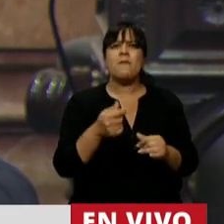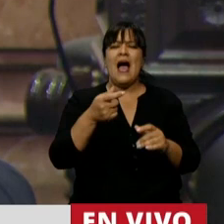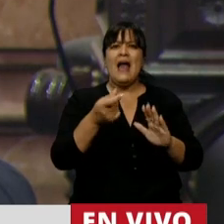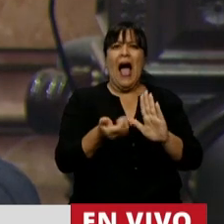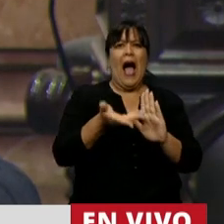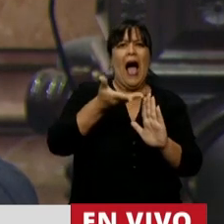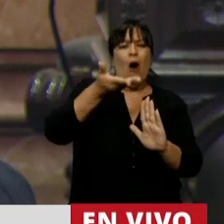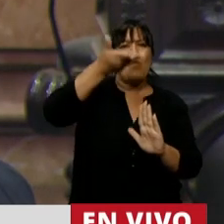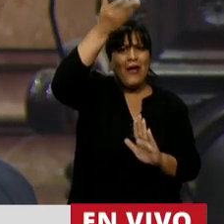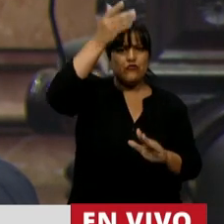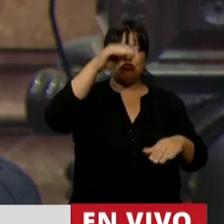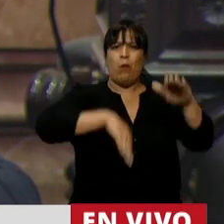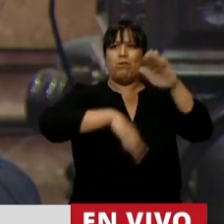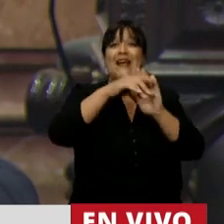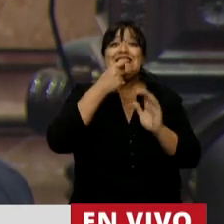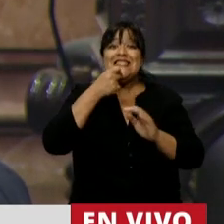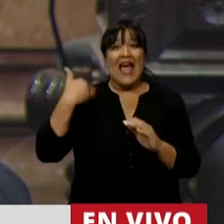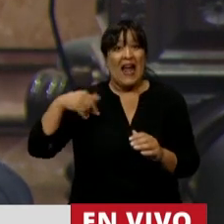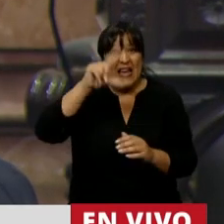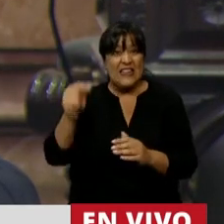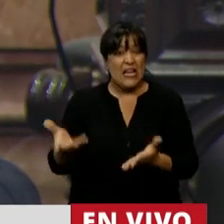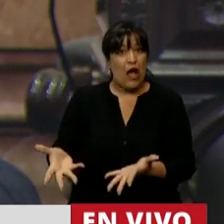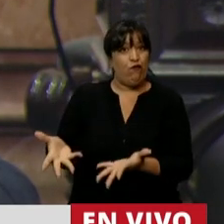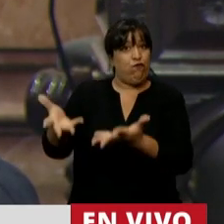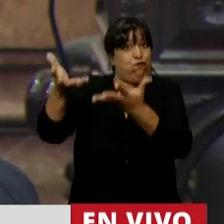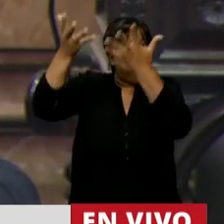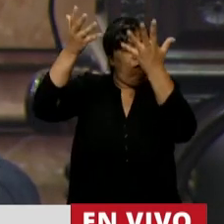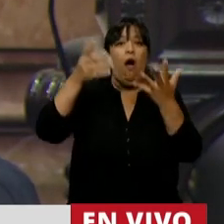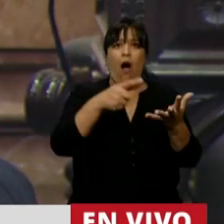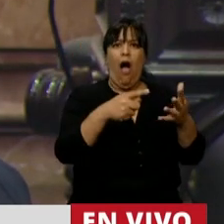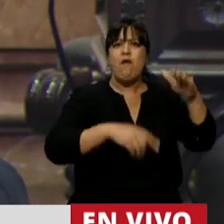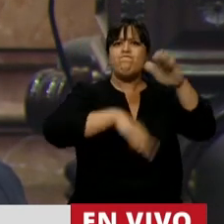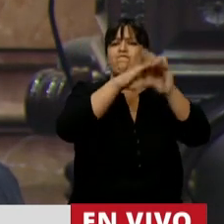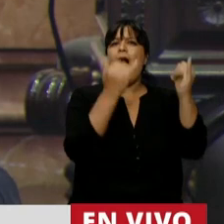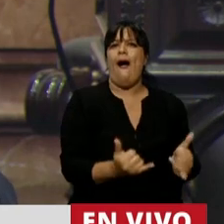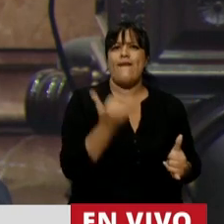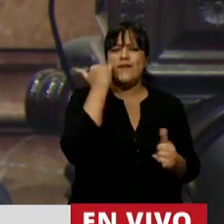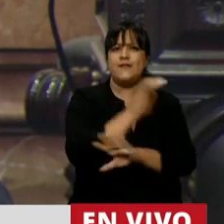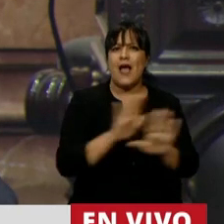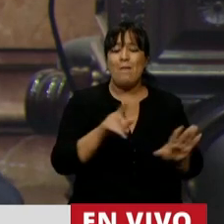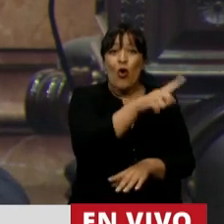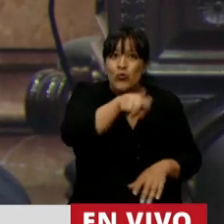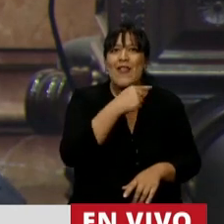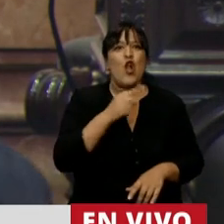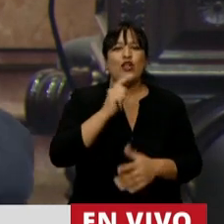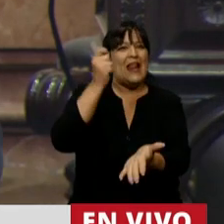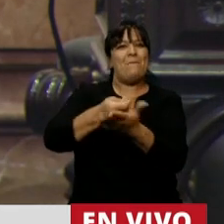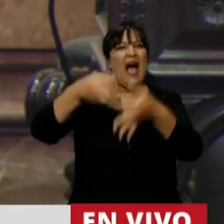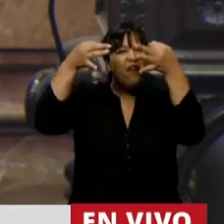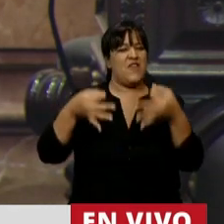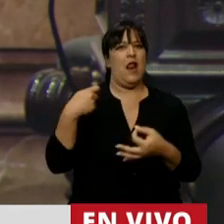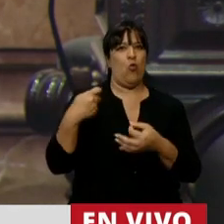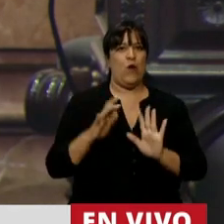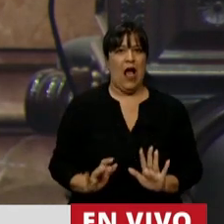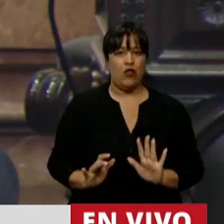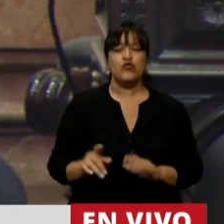de las jubilaciones si la Argentina creciera mucho, porque no le quieren pagar a los jubilados lo que hay que pagarles. Les